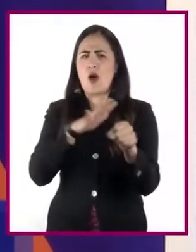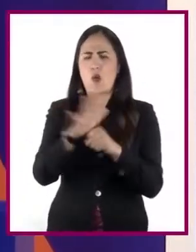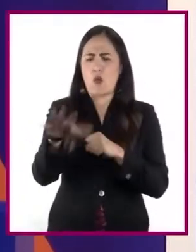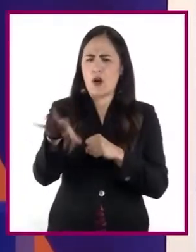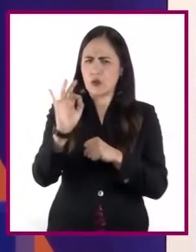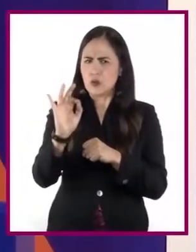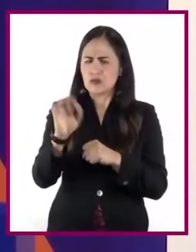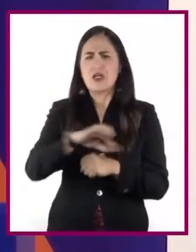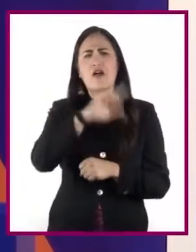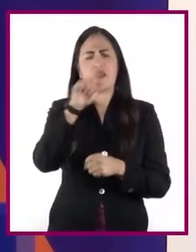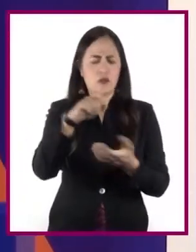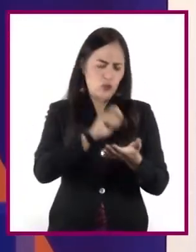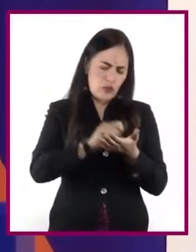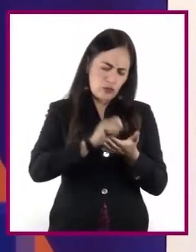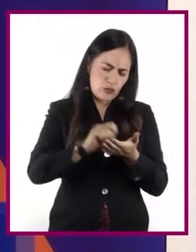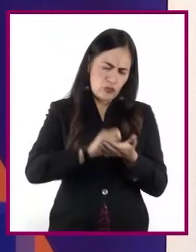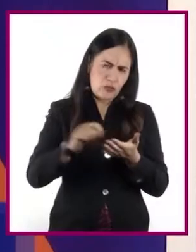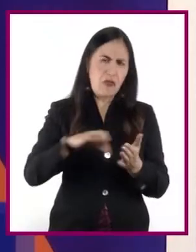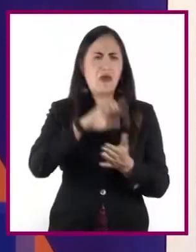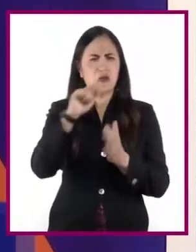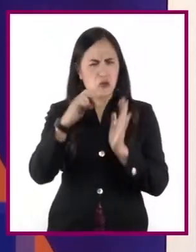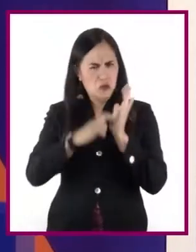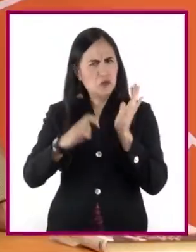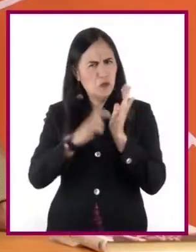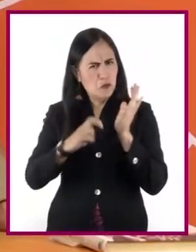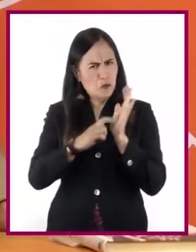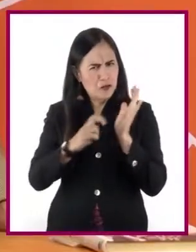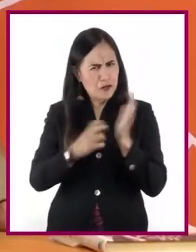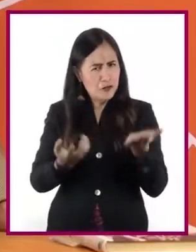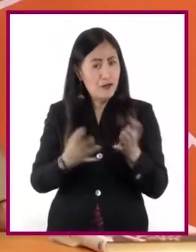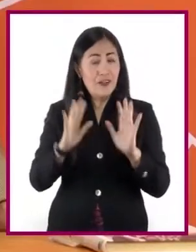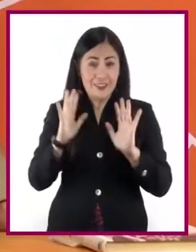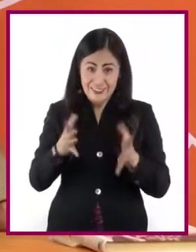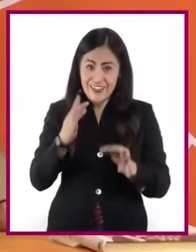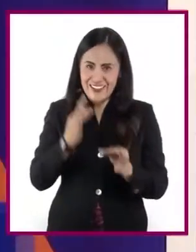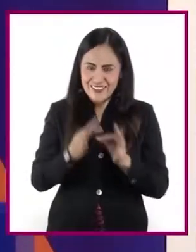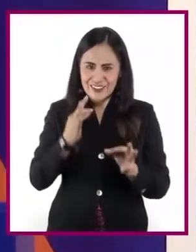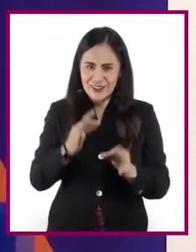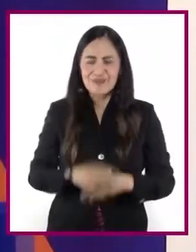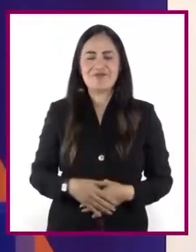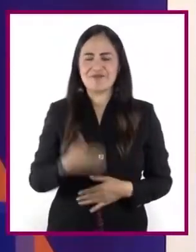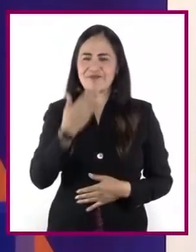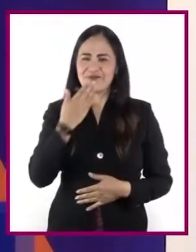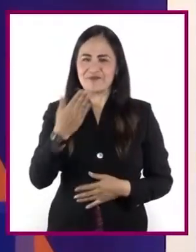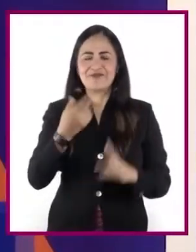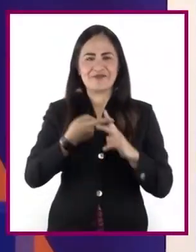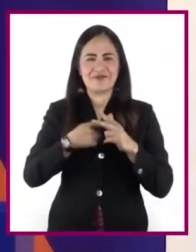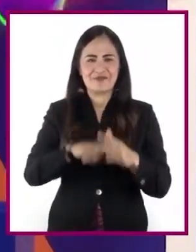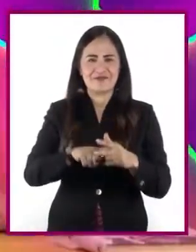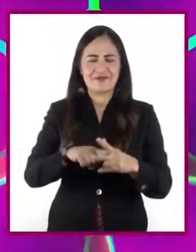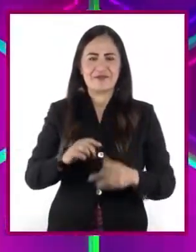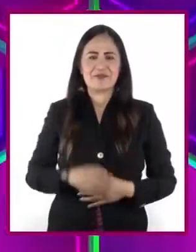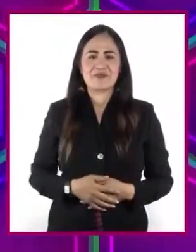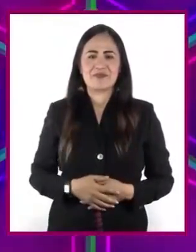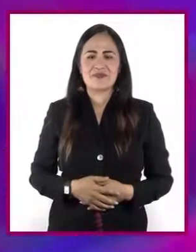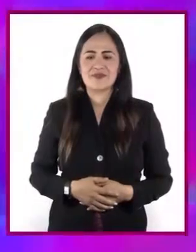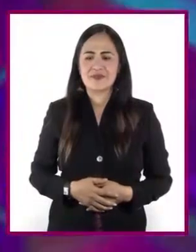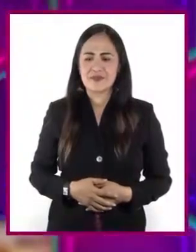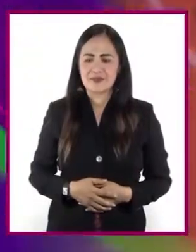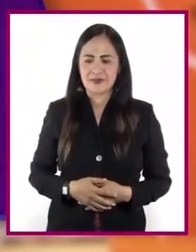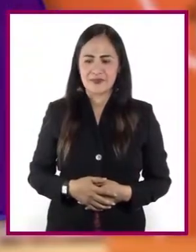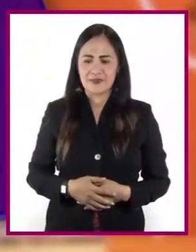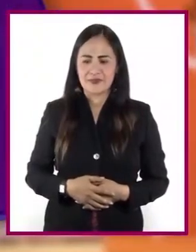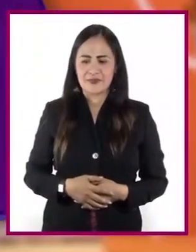hacer un borrador para luego corregirlo. ¿Listas y listos? ¡Muy bien! ¡Iniciemos! En